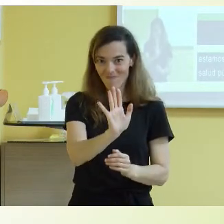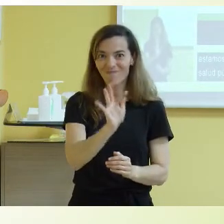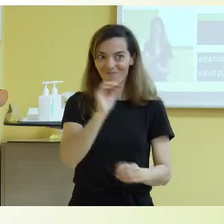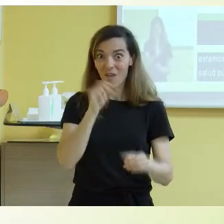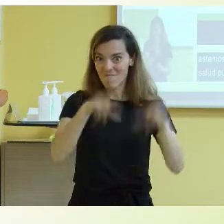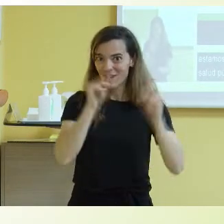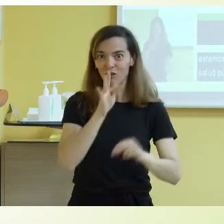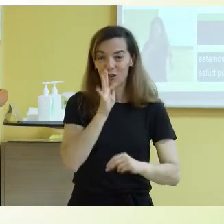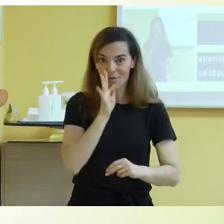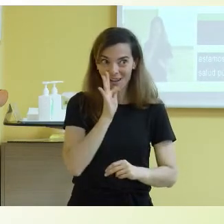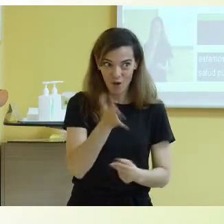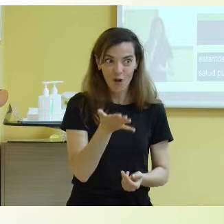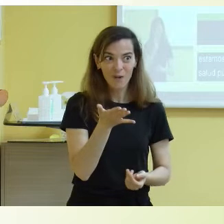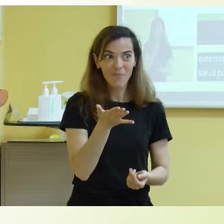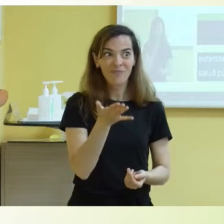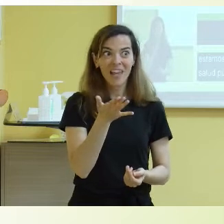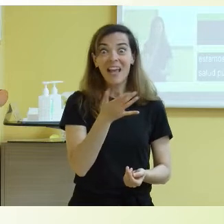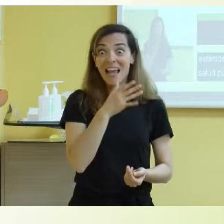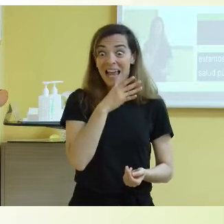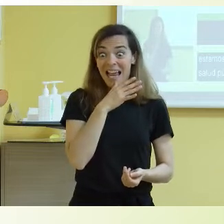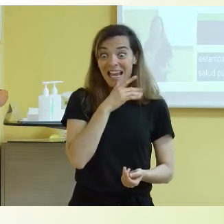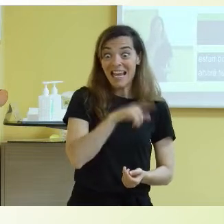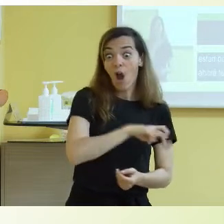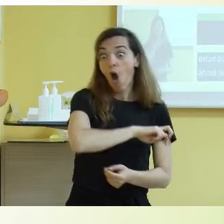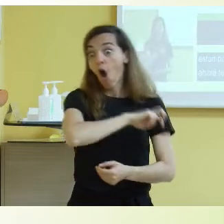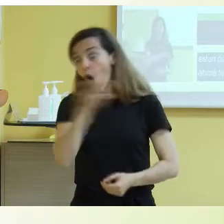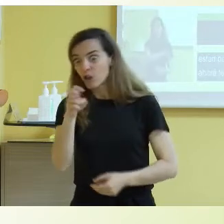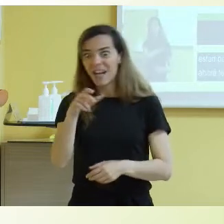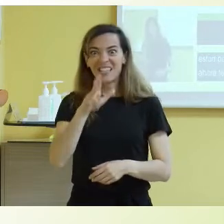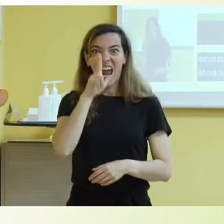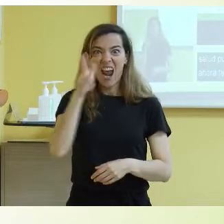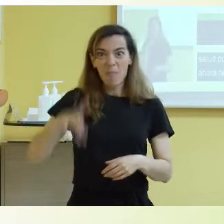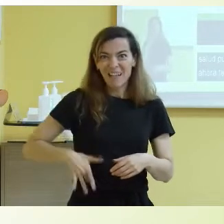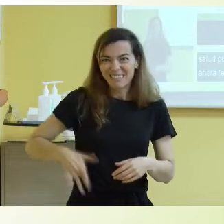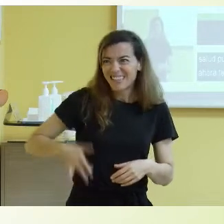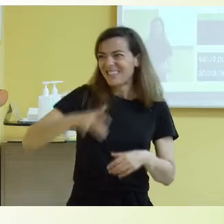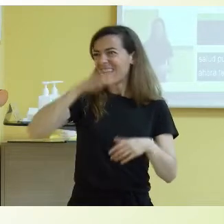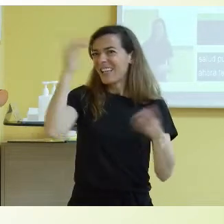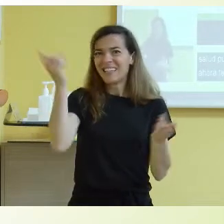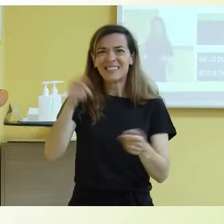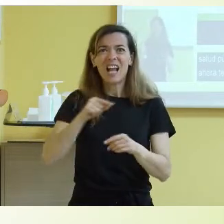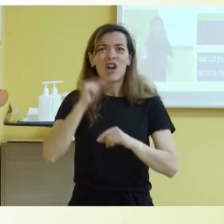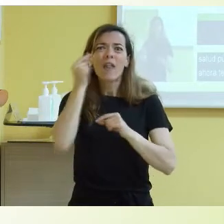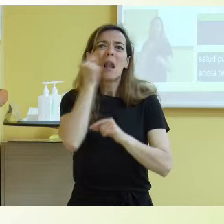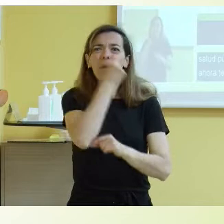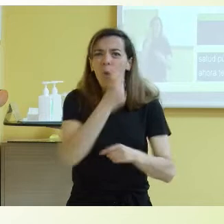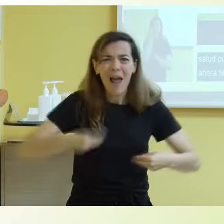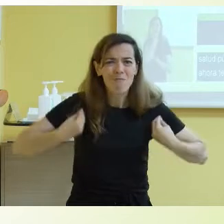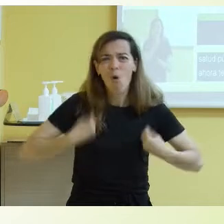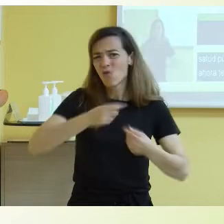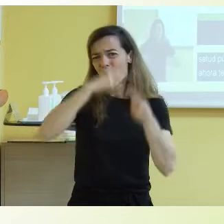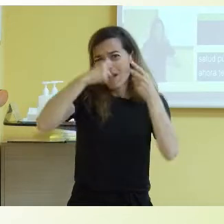todo y nos ha venido a dar a la... o está viniendo otras, que si las hepatitis, que si agudas, que si lo de la viruela del mono y todas estas